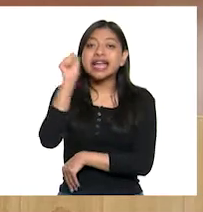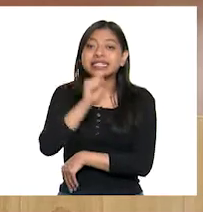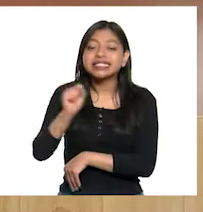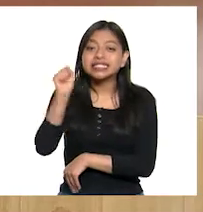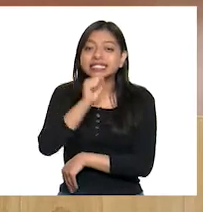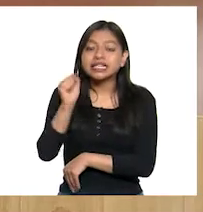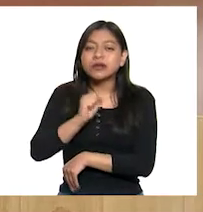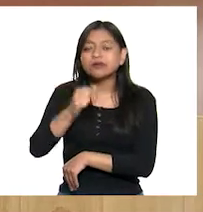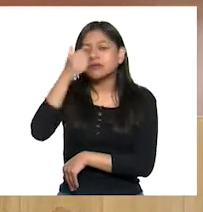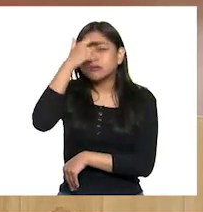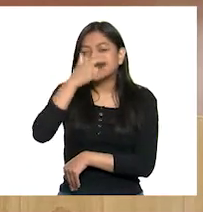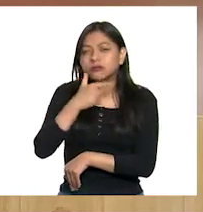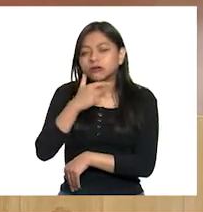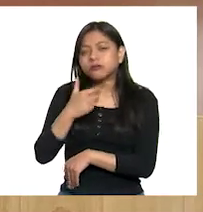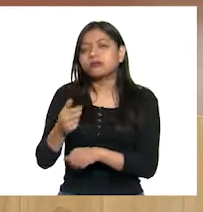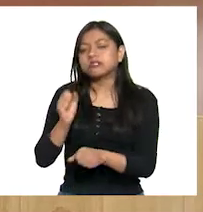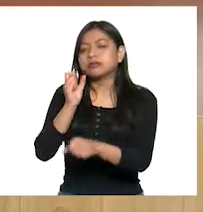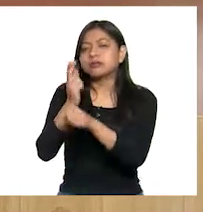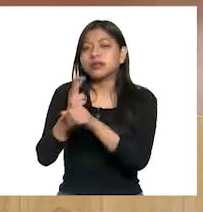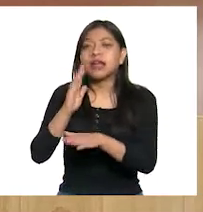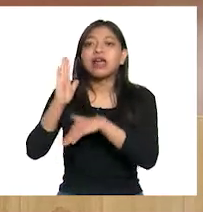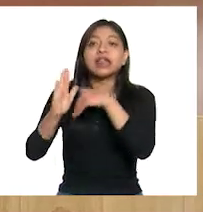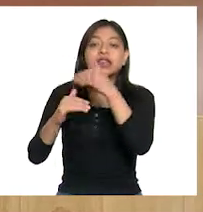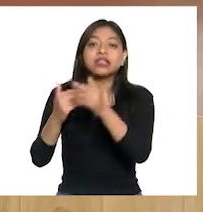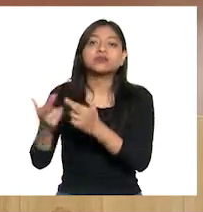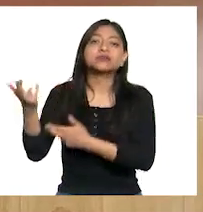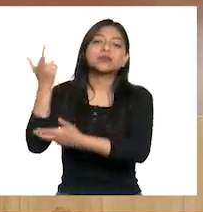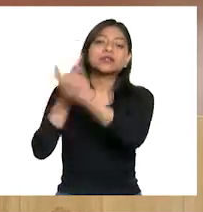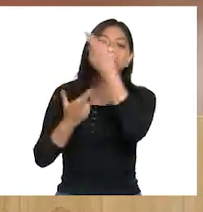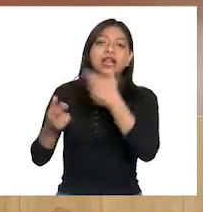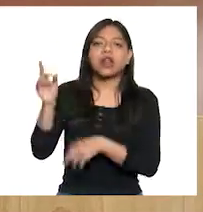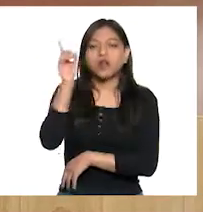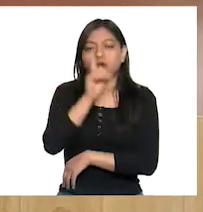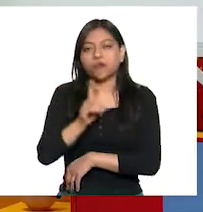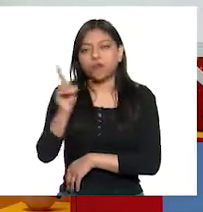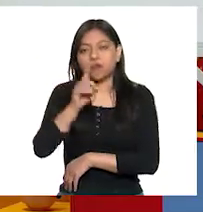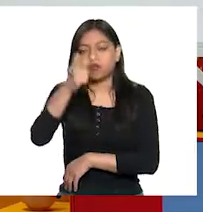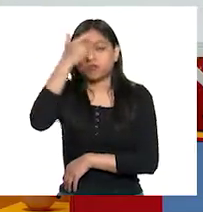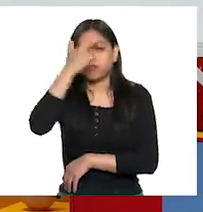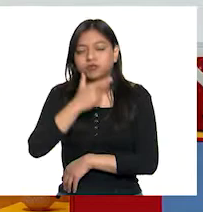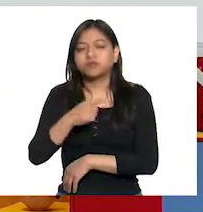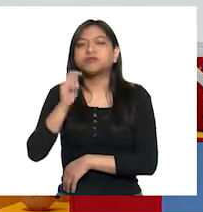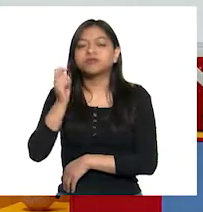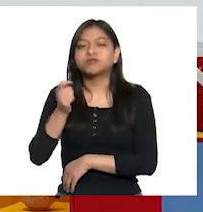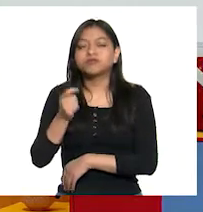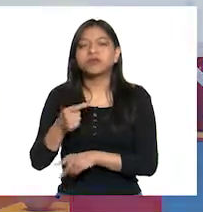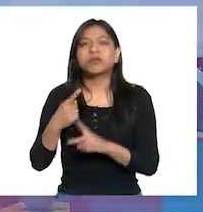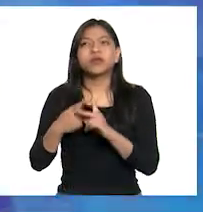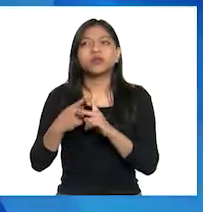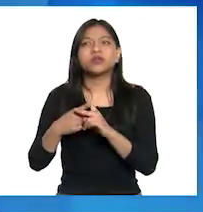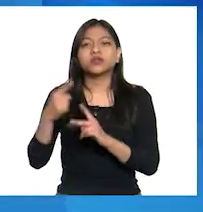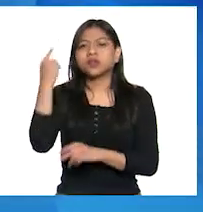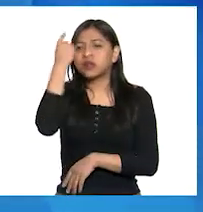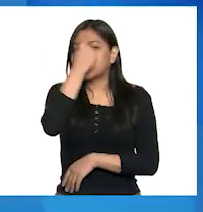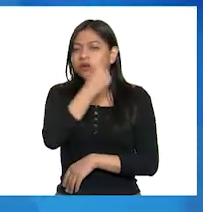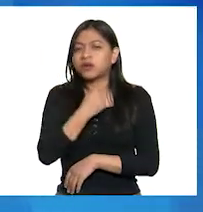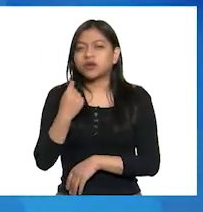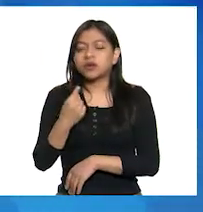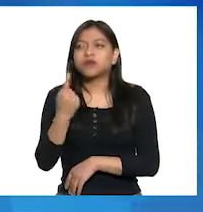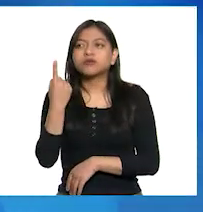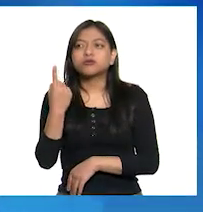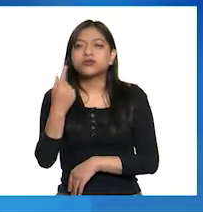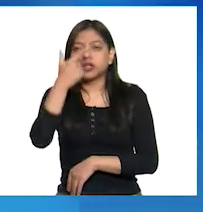madrugada e íbamos a regresar el domingo en la noche. Ok, eso significa que estarán allá una